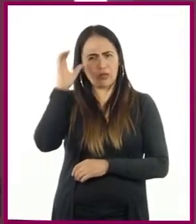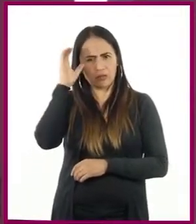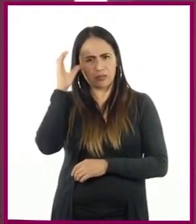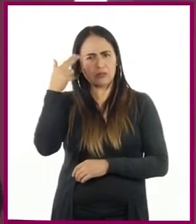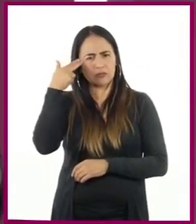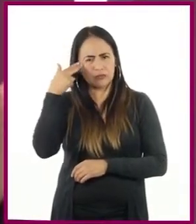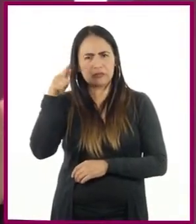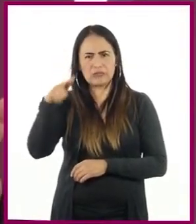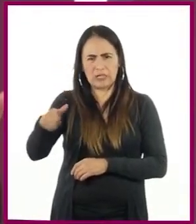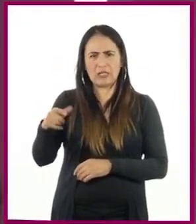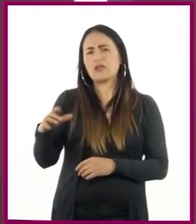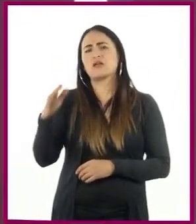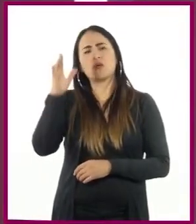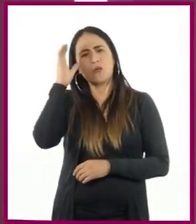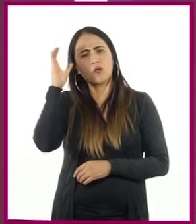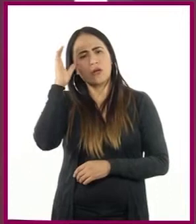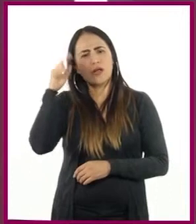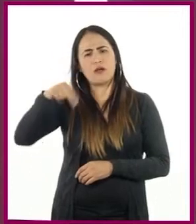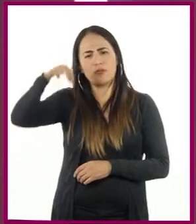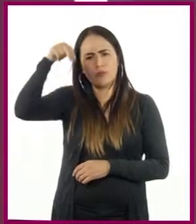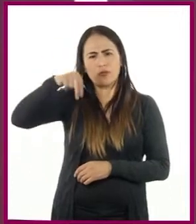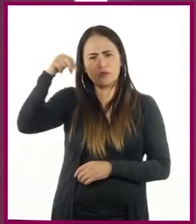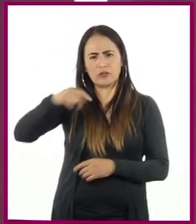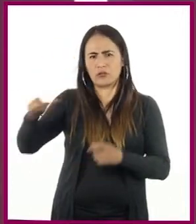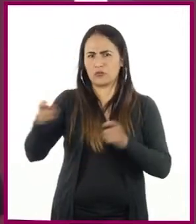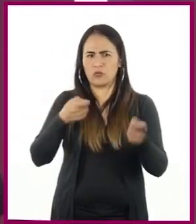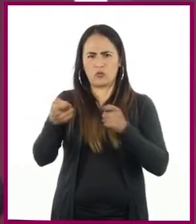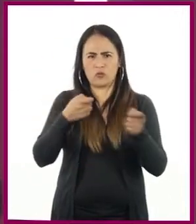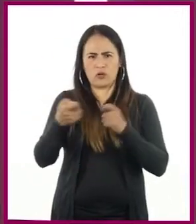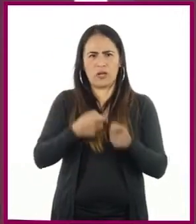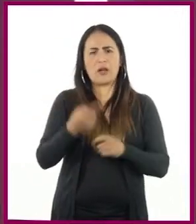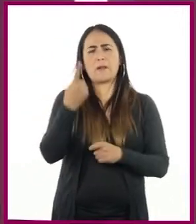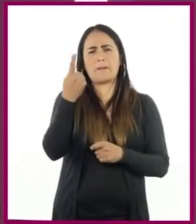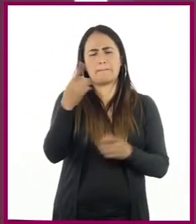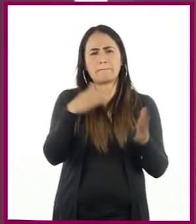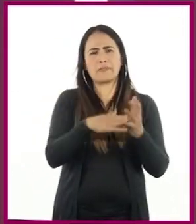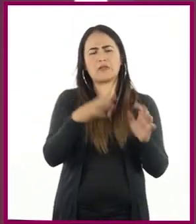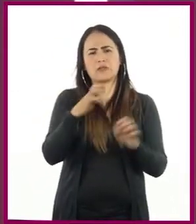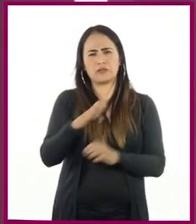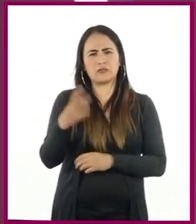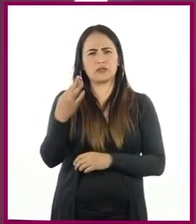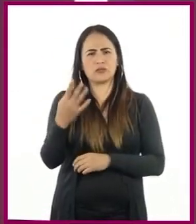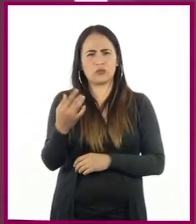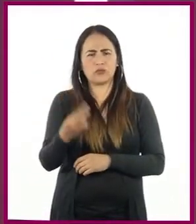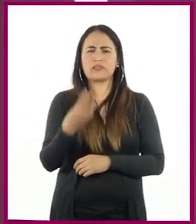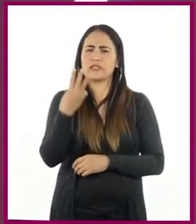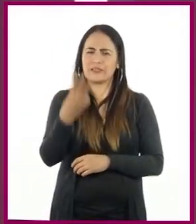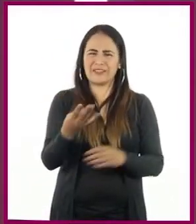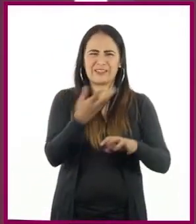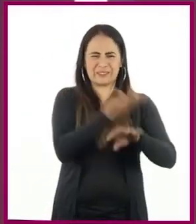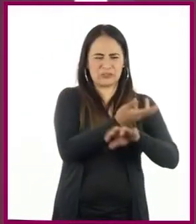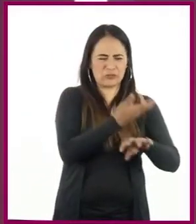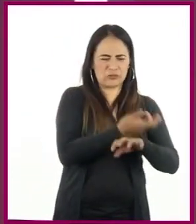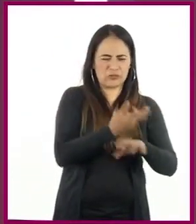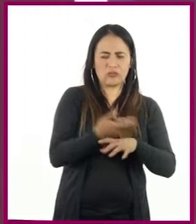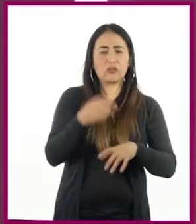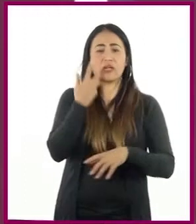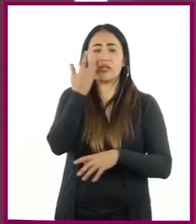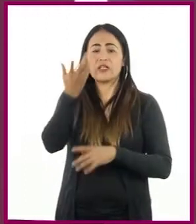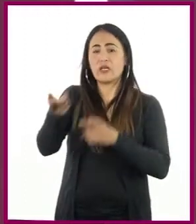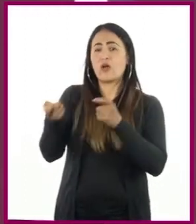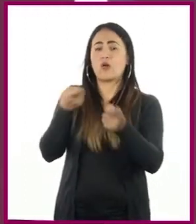Corea del Norte. Sobrevivió en 1953 a la ofensiva norteamericana que buscaba imponer un